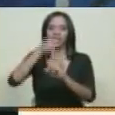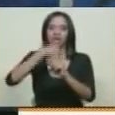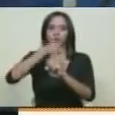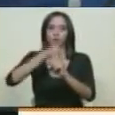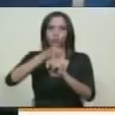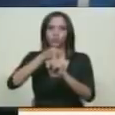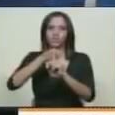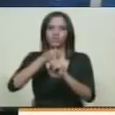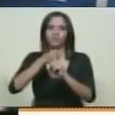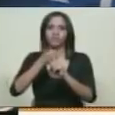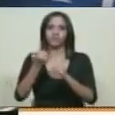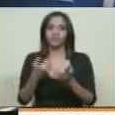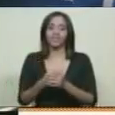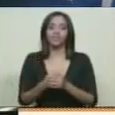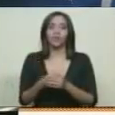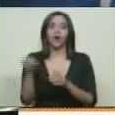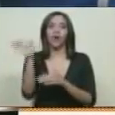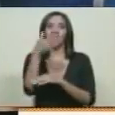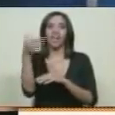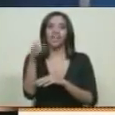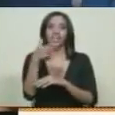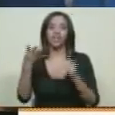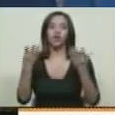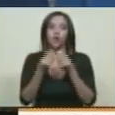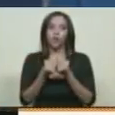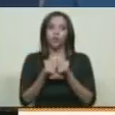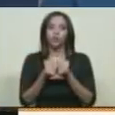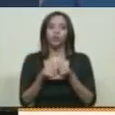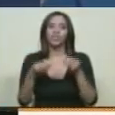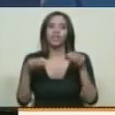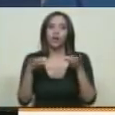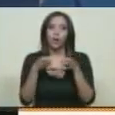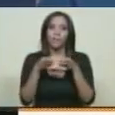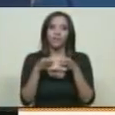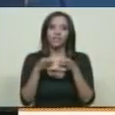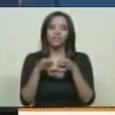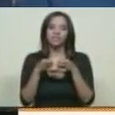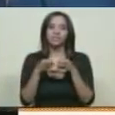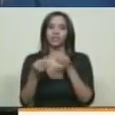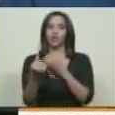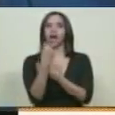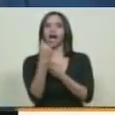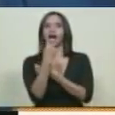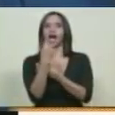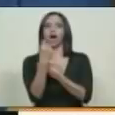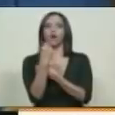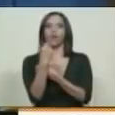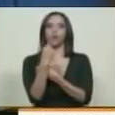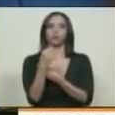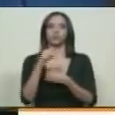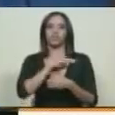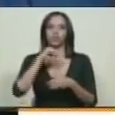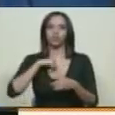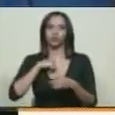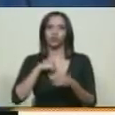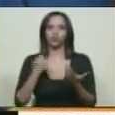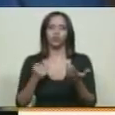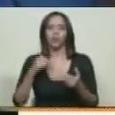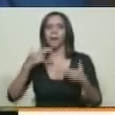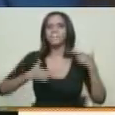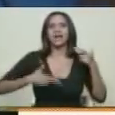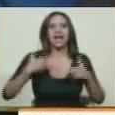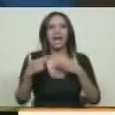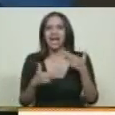bandera con un conjunto de compañeros, donde se nos acusa de que somos criminales, que somos delincuentes, que